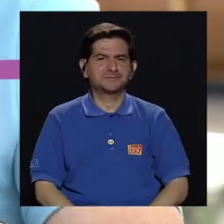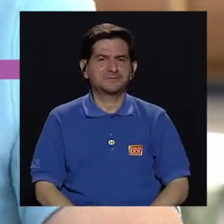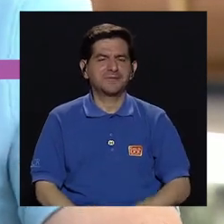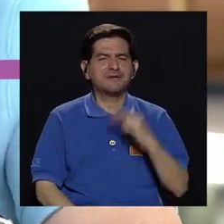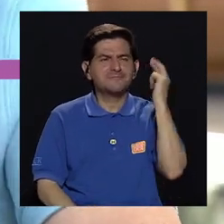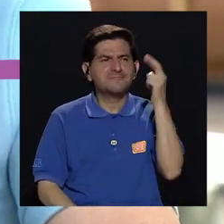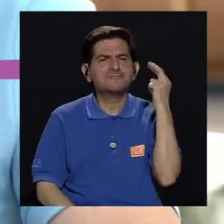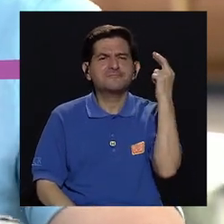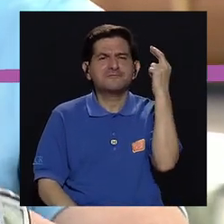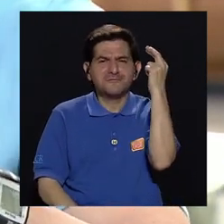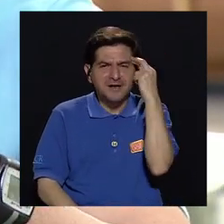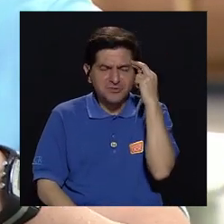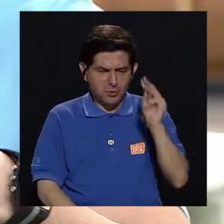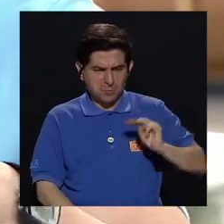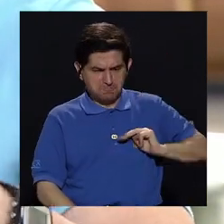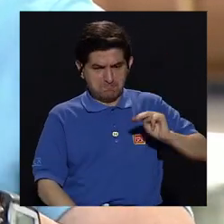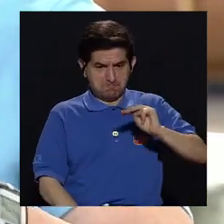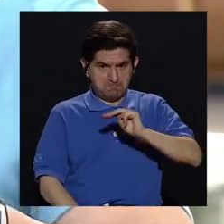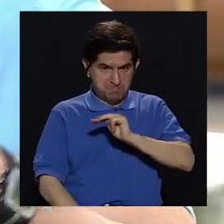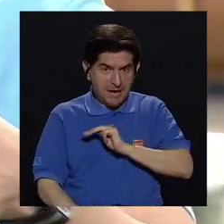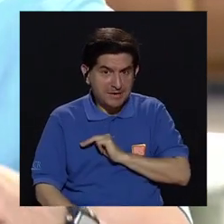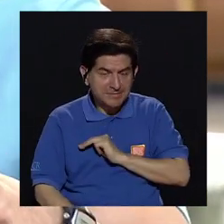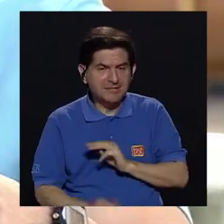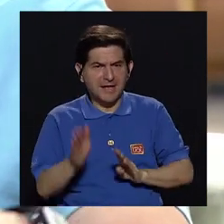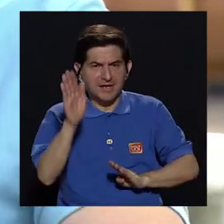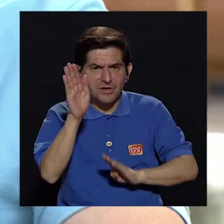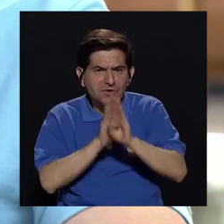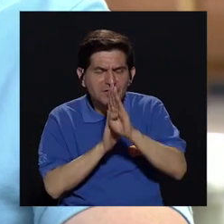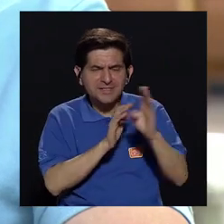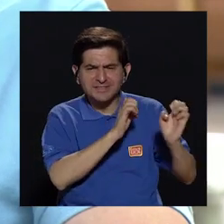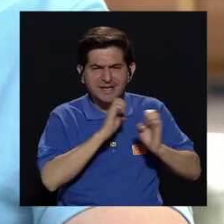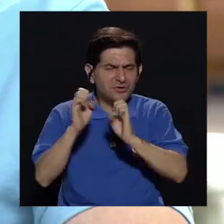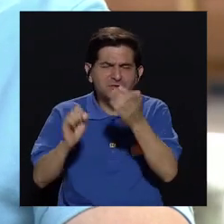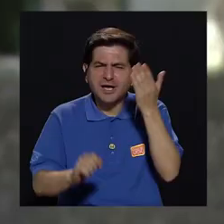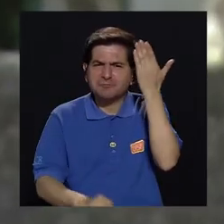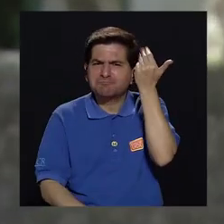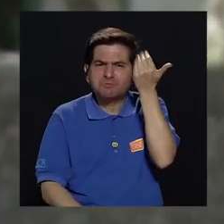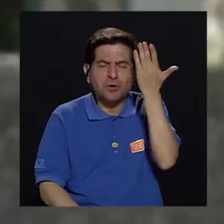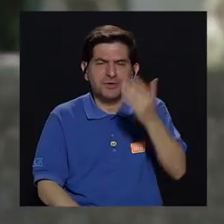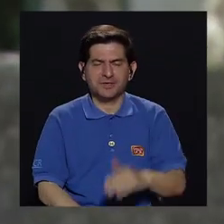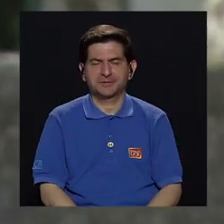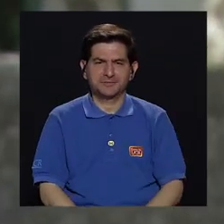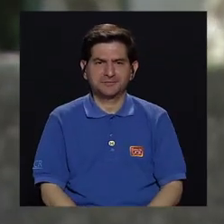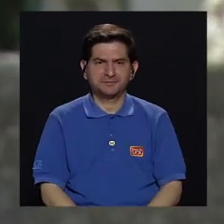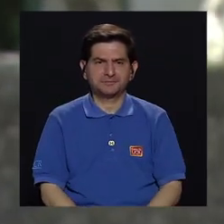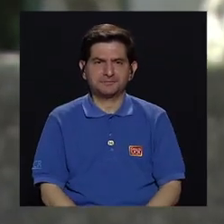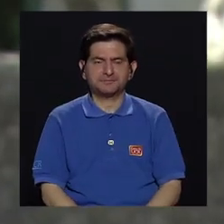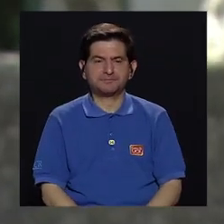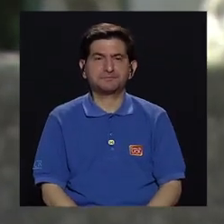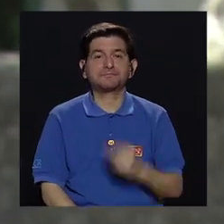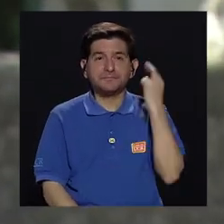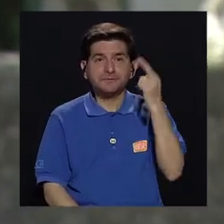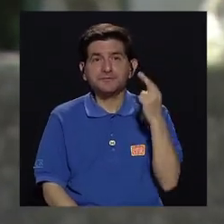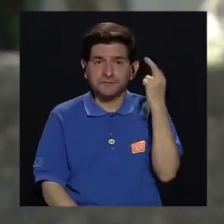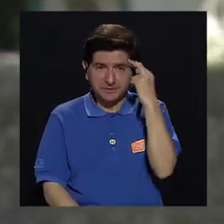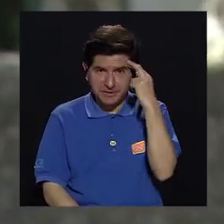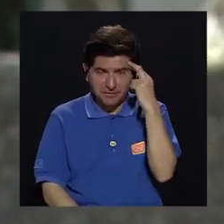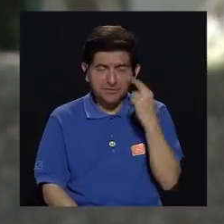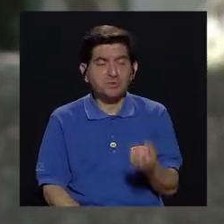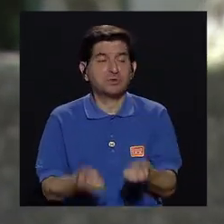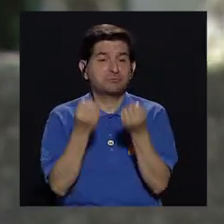cuáles son las razones que llevaron al ministerio a desarrollar esta estrategia. Sí, las razones